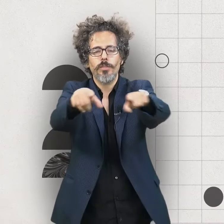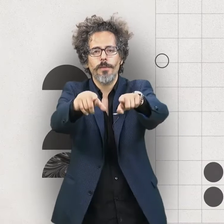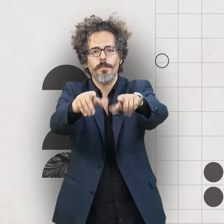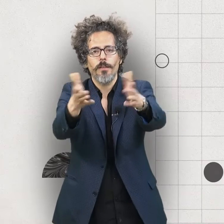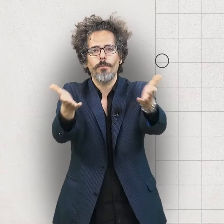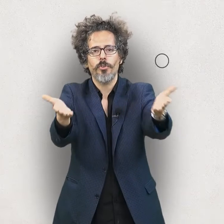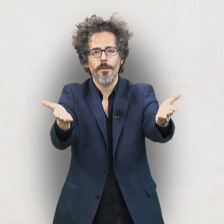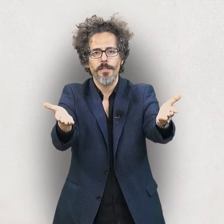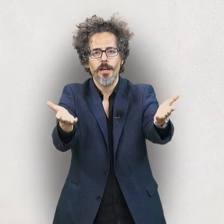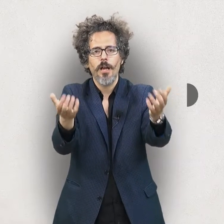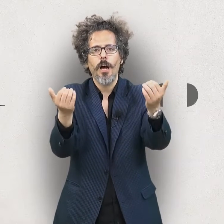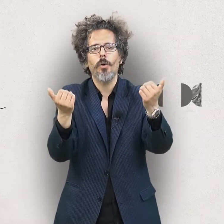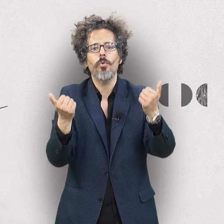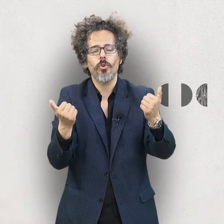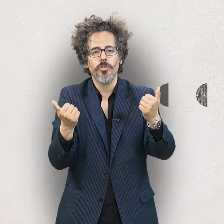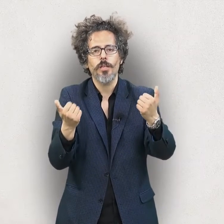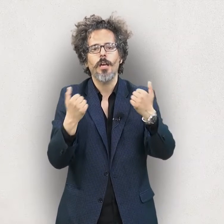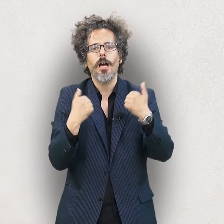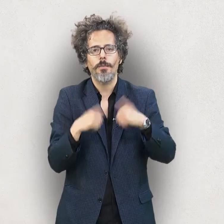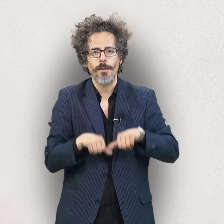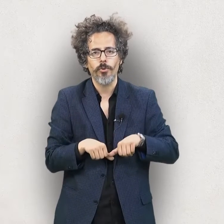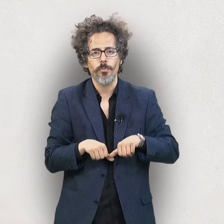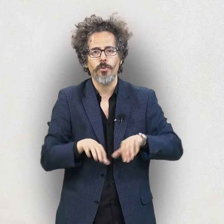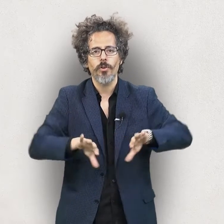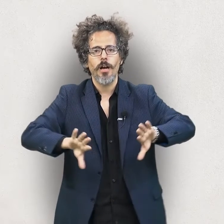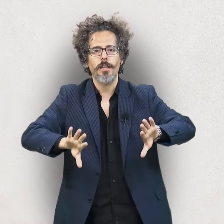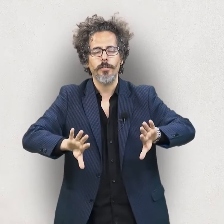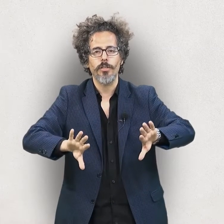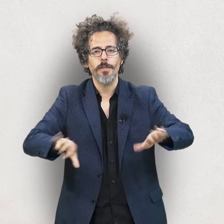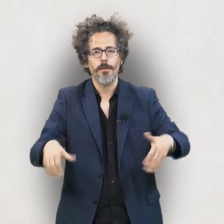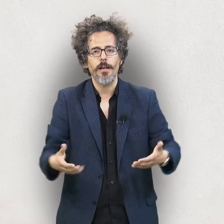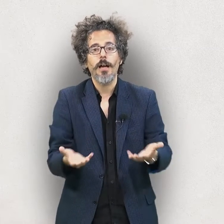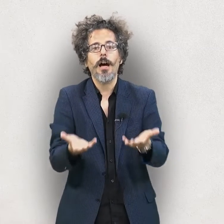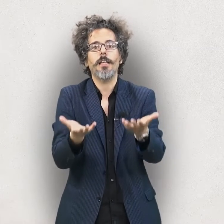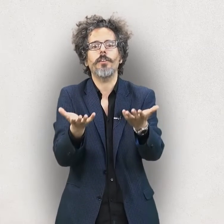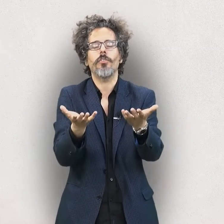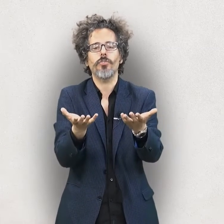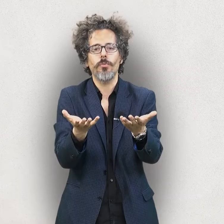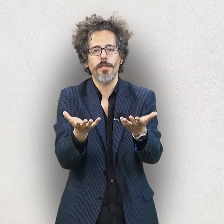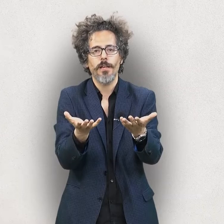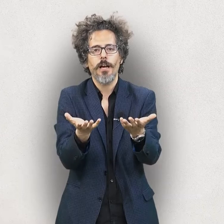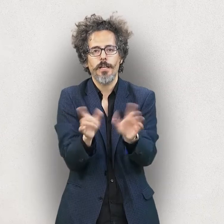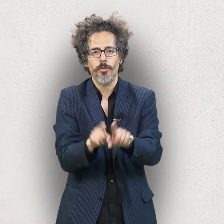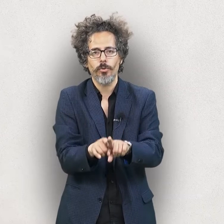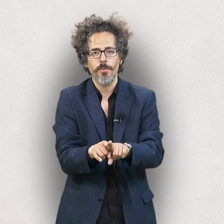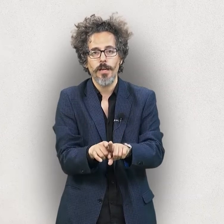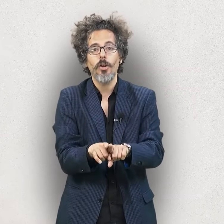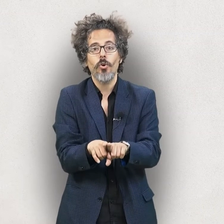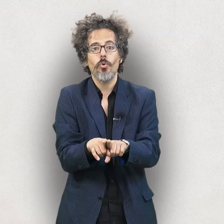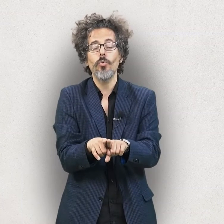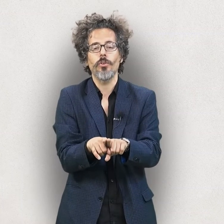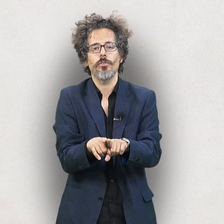pero justamente porque habría a un goce, al más propio, al que nos liberaba, al que nos disolvía, al que nos